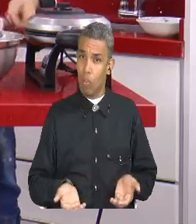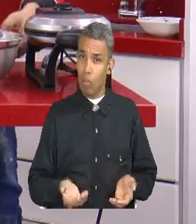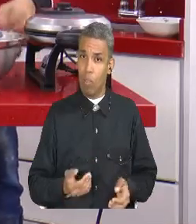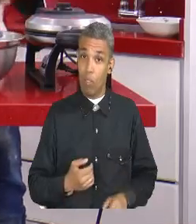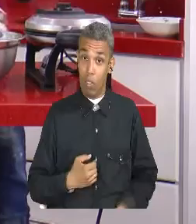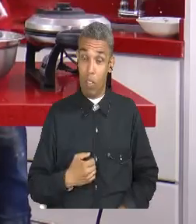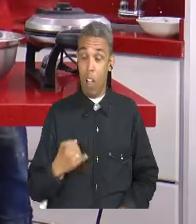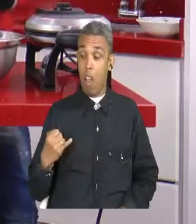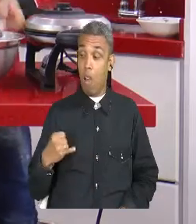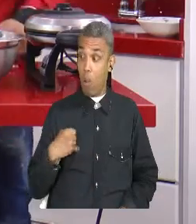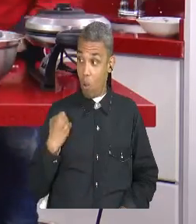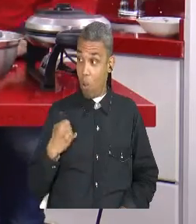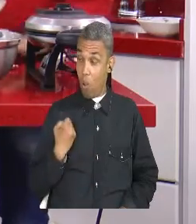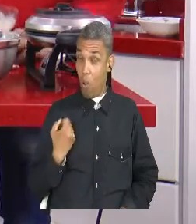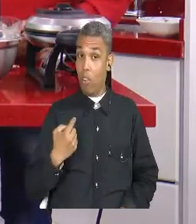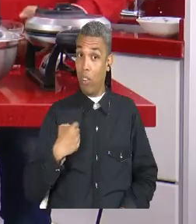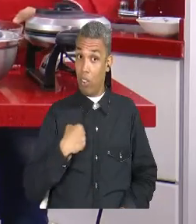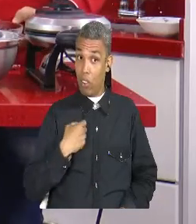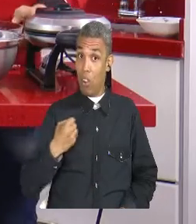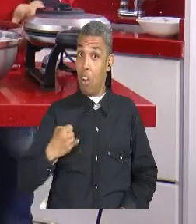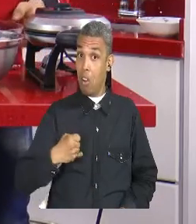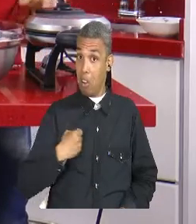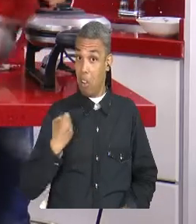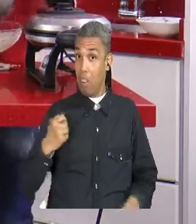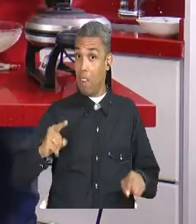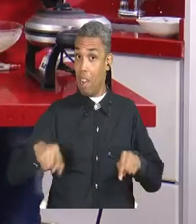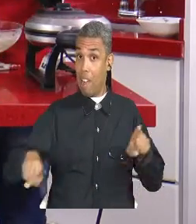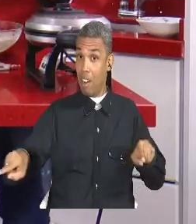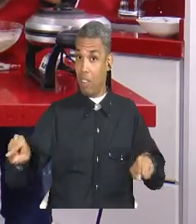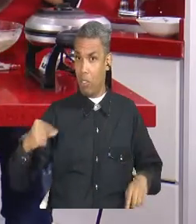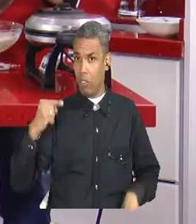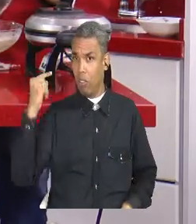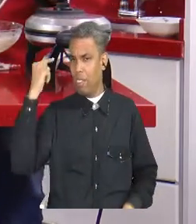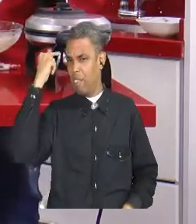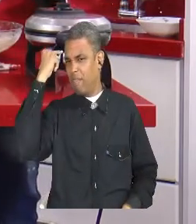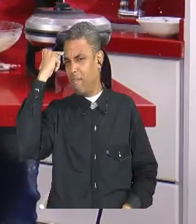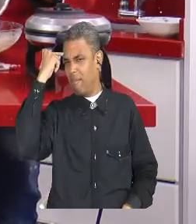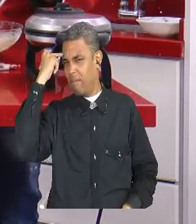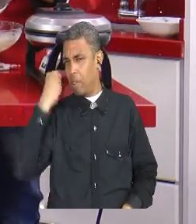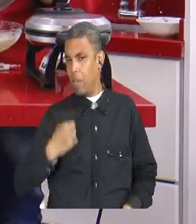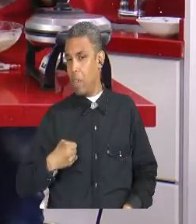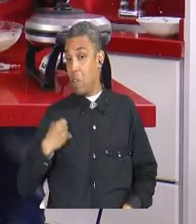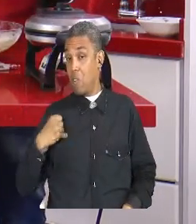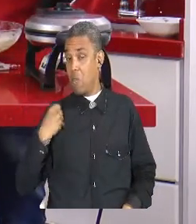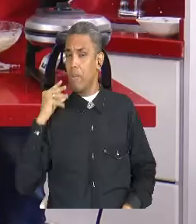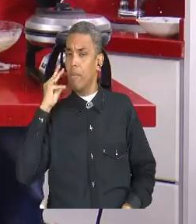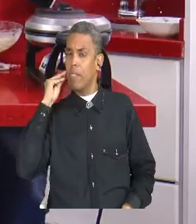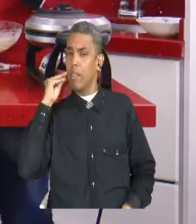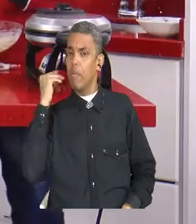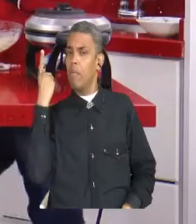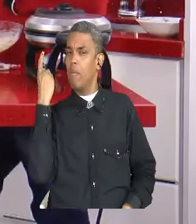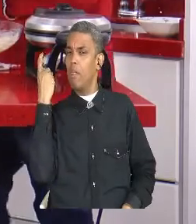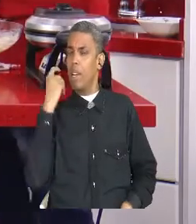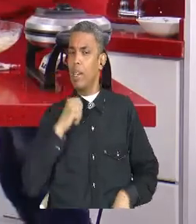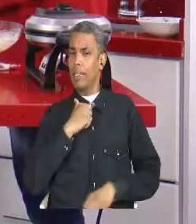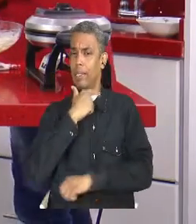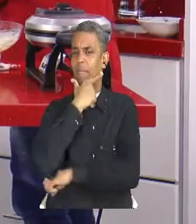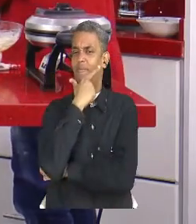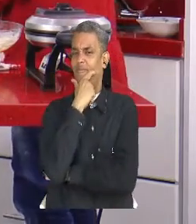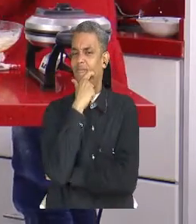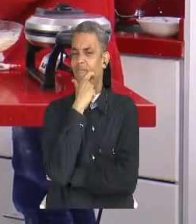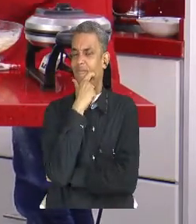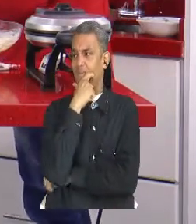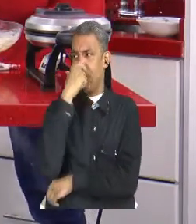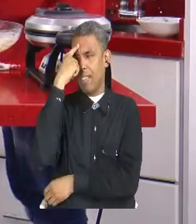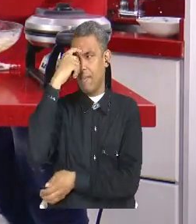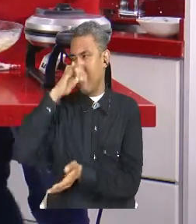Aclaro, ¿no? Sí, y es lo que de pronto muchos han dicho, bueno, está muy joven, no tiene mucha experiencia, digamos que me lo